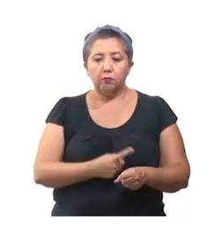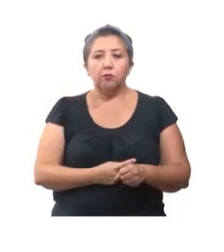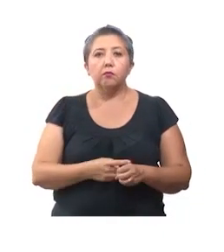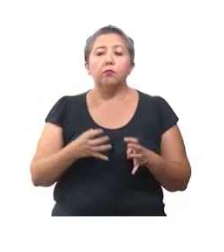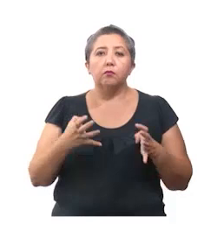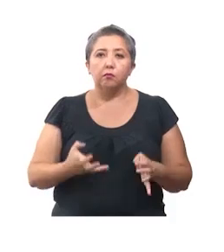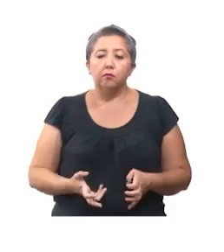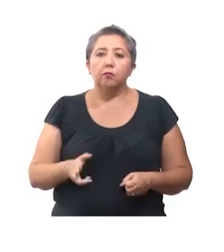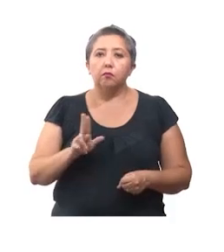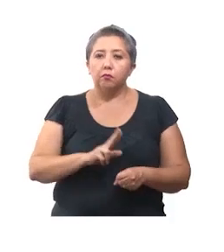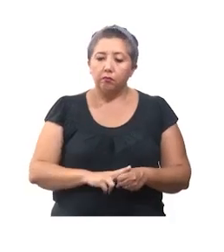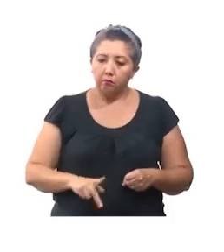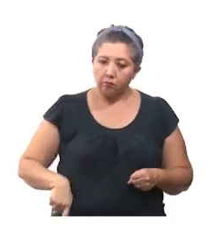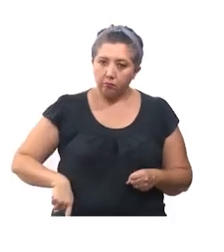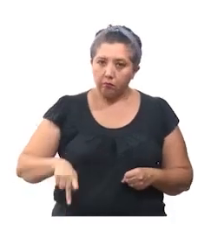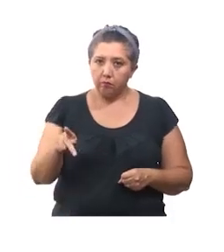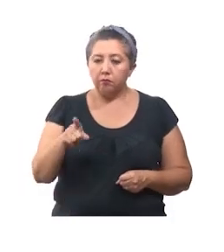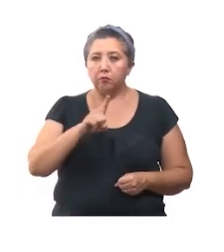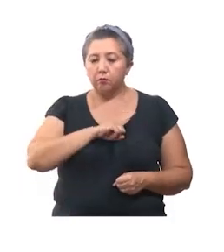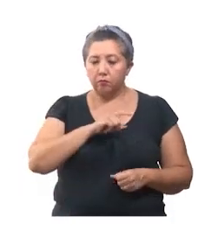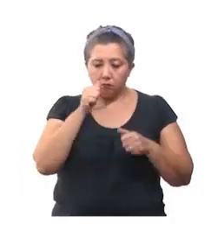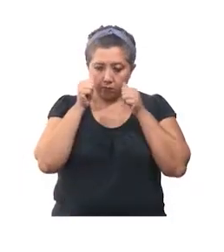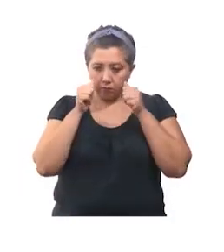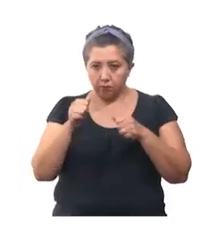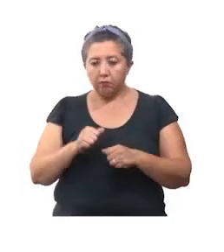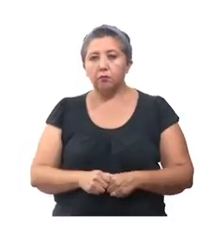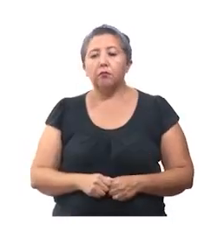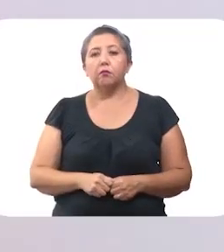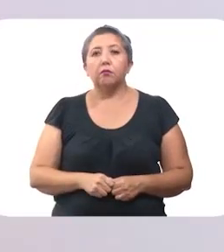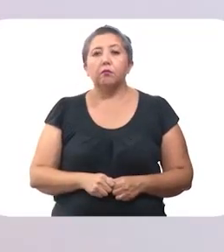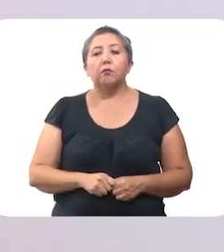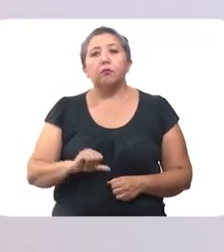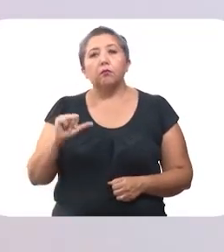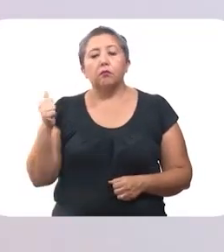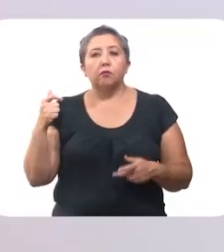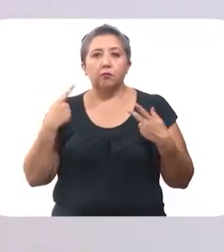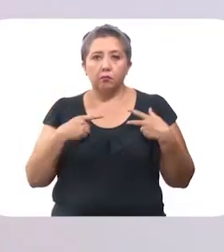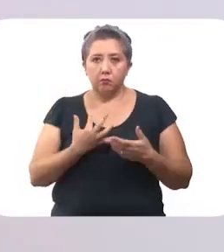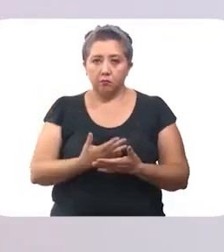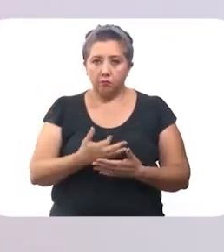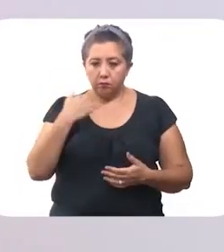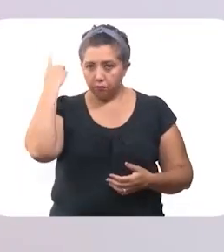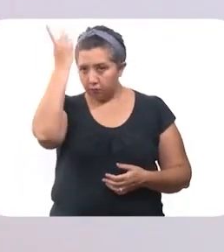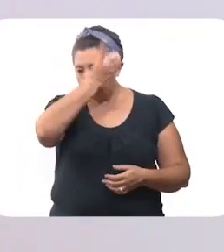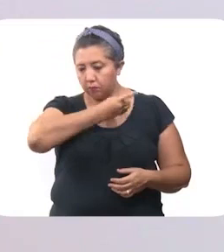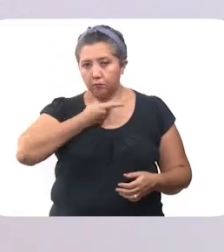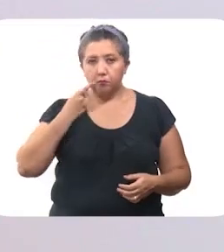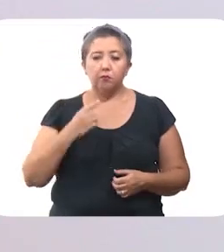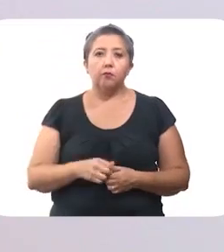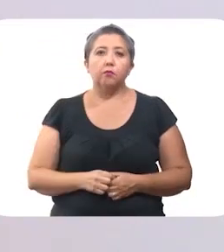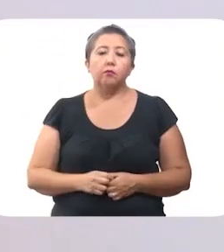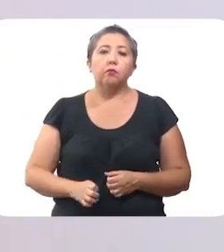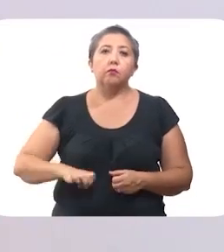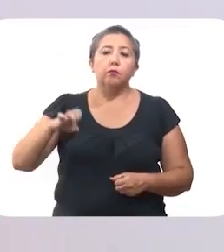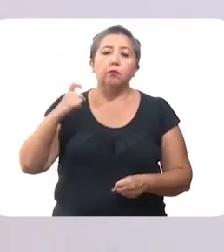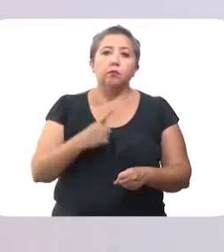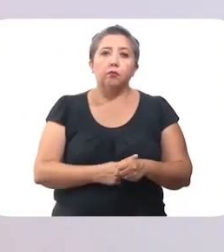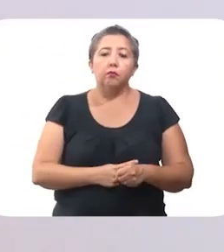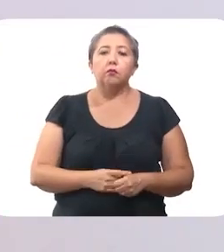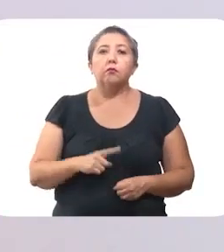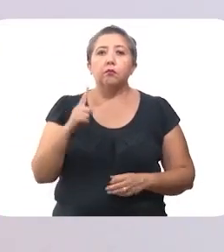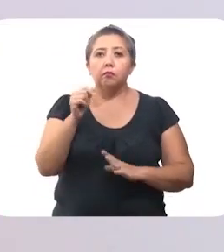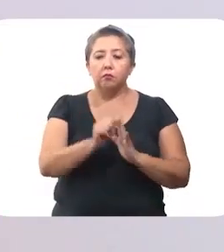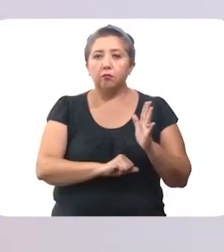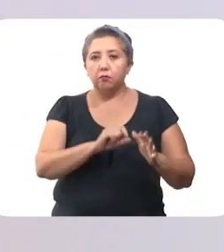casos positivos están en hospitales públicos y en aislamiento total. Hay otros pacientes a la espera de diagnóstico. El rango de edad de